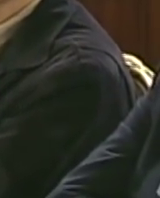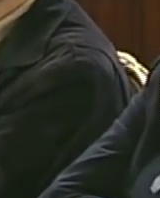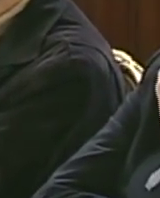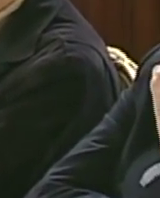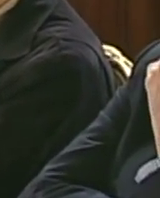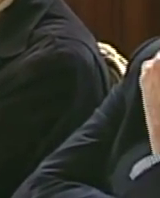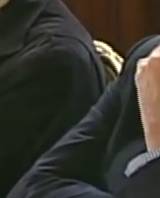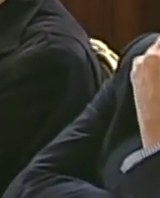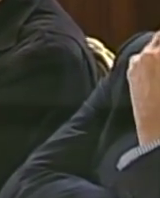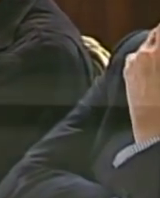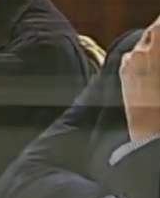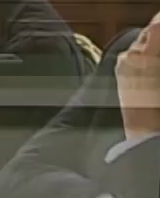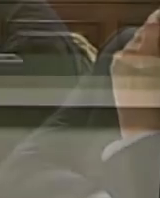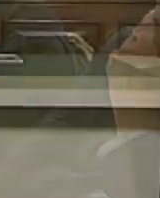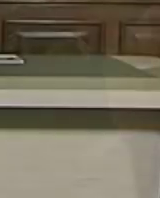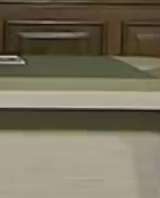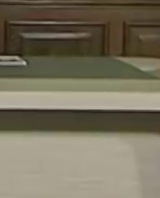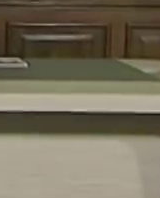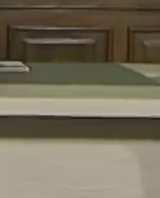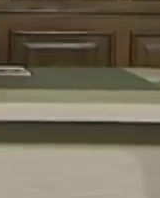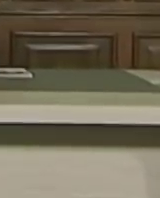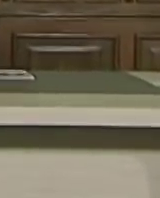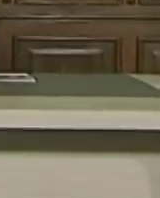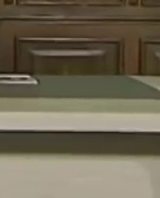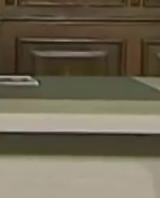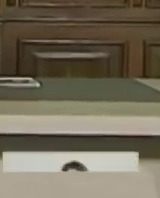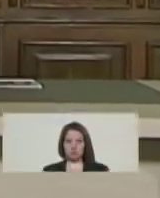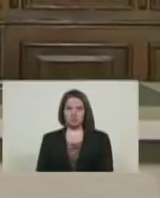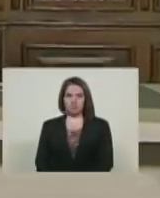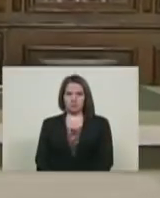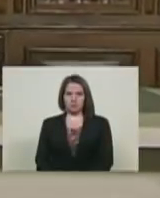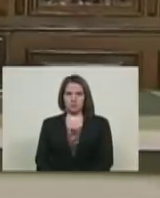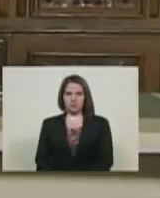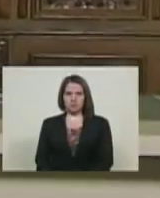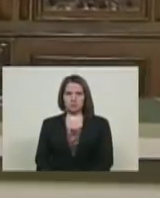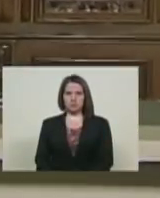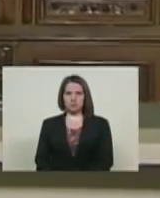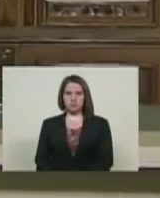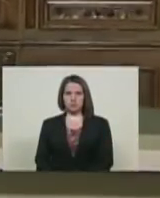encargaron dentro de la organización de estos grupos